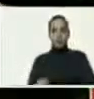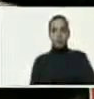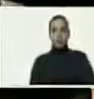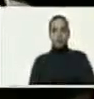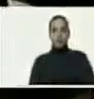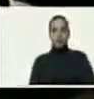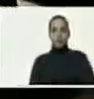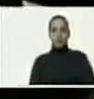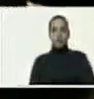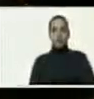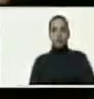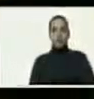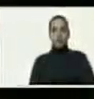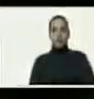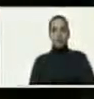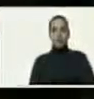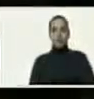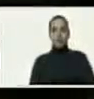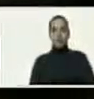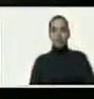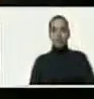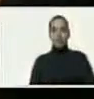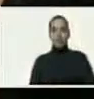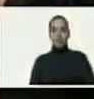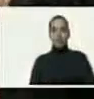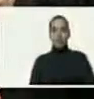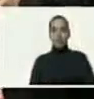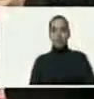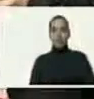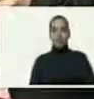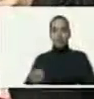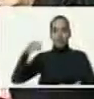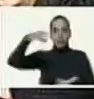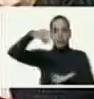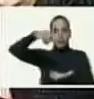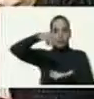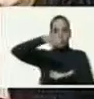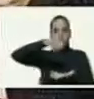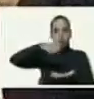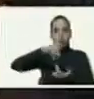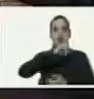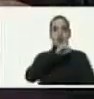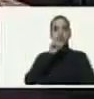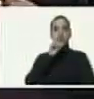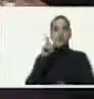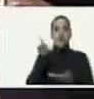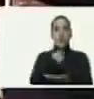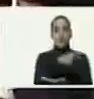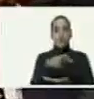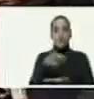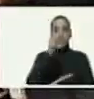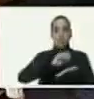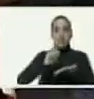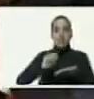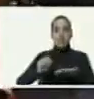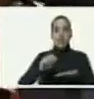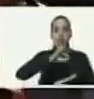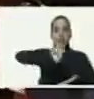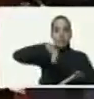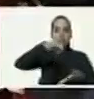Bueno, vamos a bautizar en el nombre de la poesía, de la escritura y del espíritu